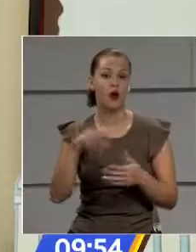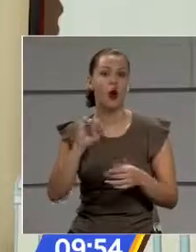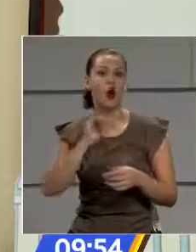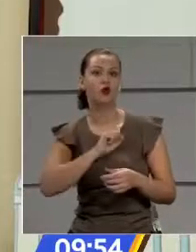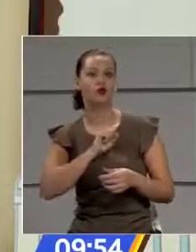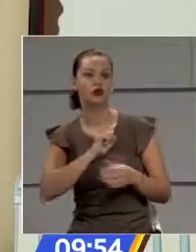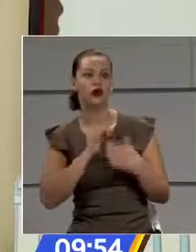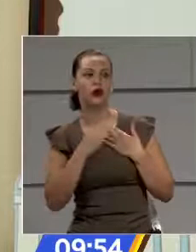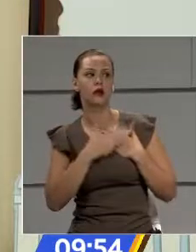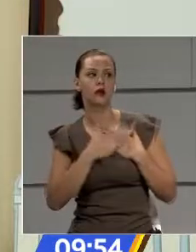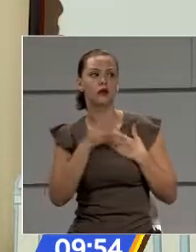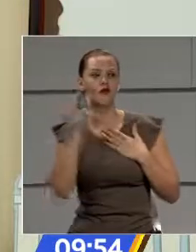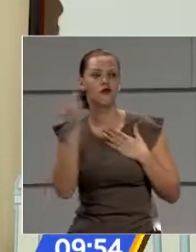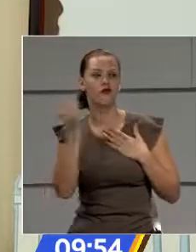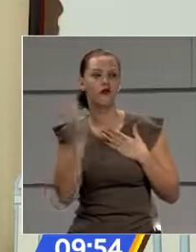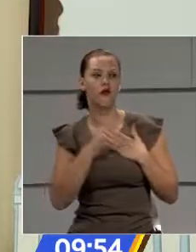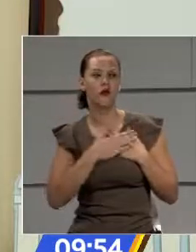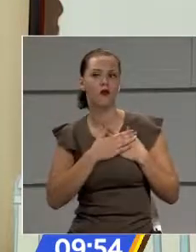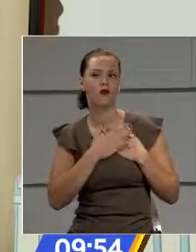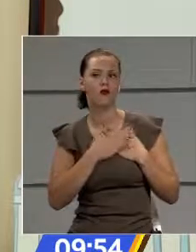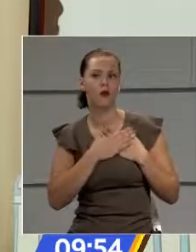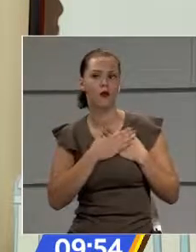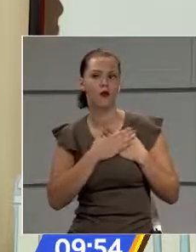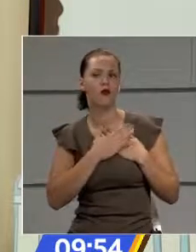asustamos, sonaba más fuerte. Óiganlo.